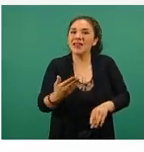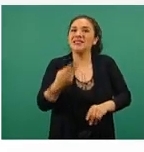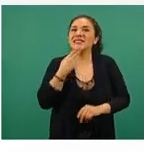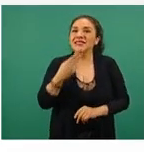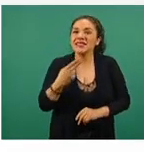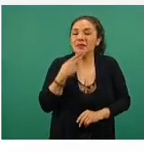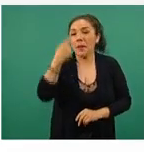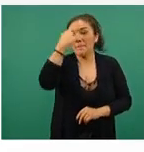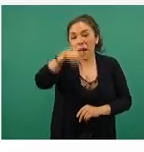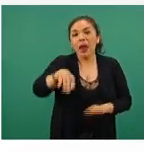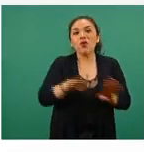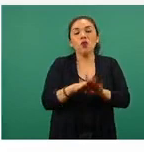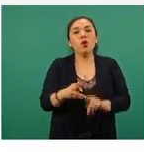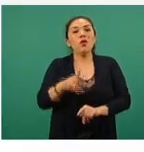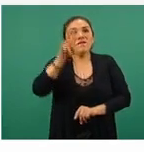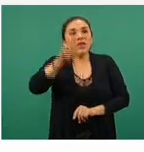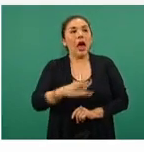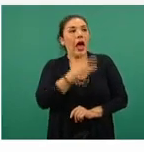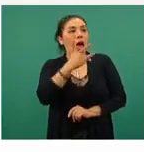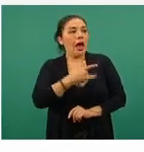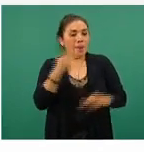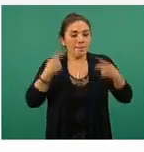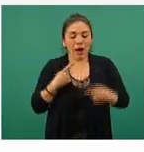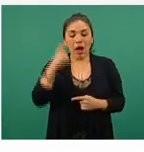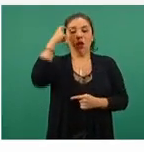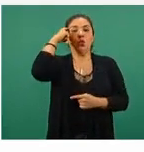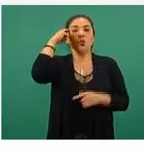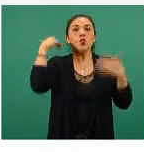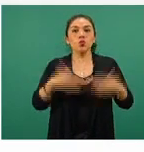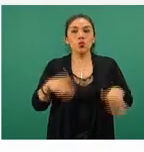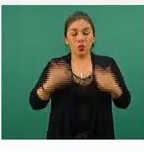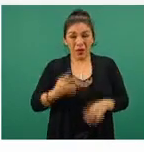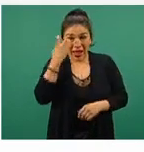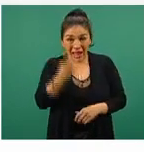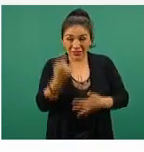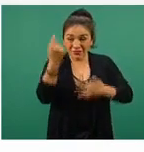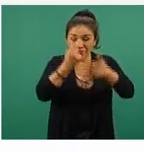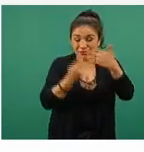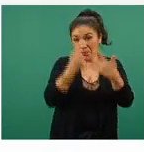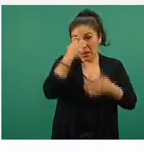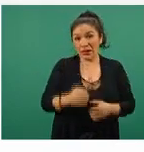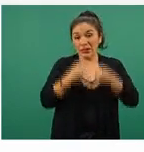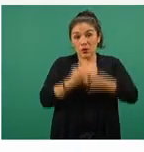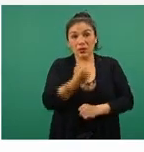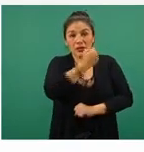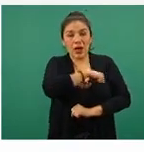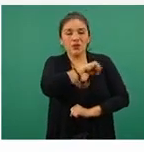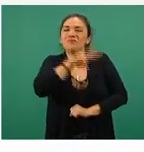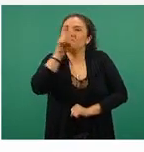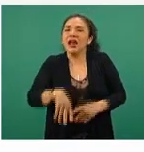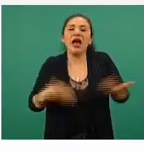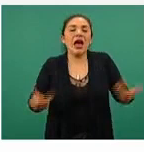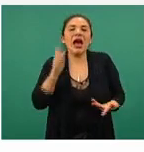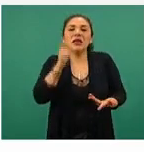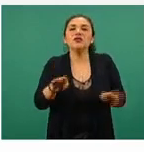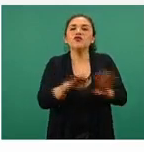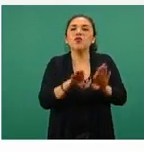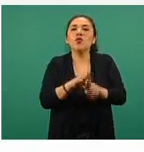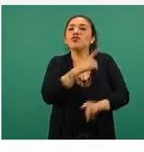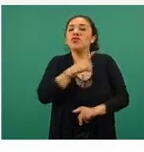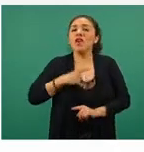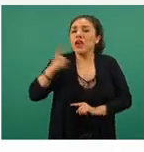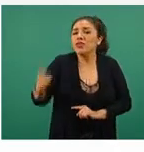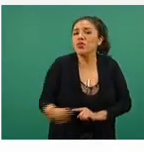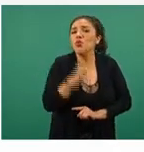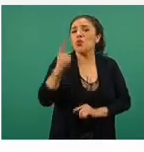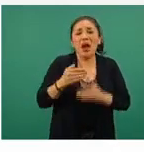para que quedara un impacto en la población, porque estas medidas de seguridad en salud definitivamente tienen que ser